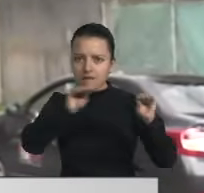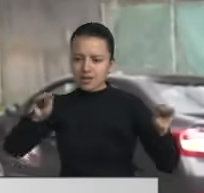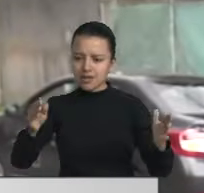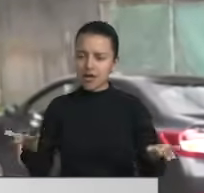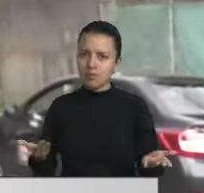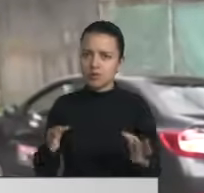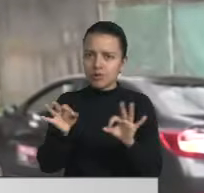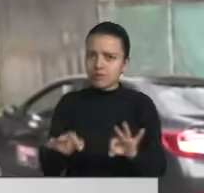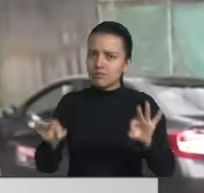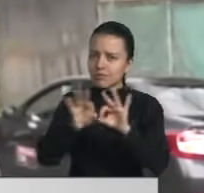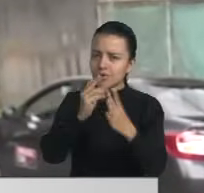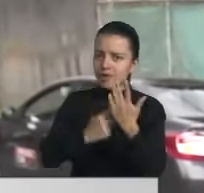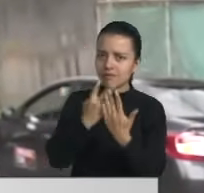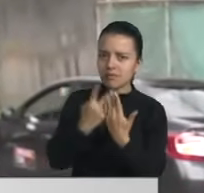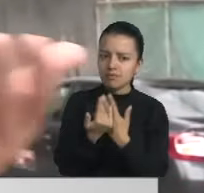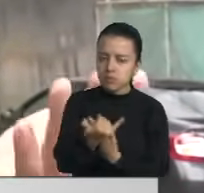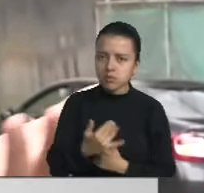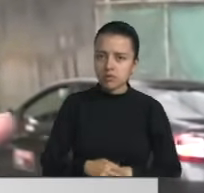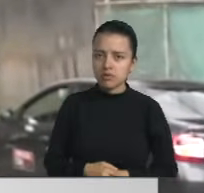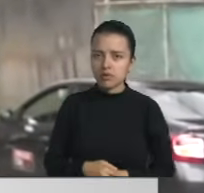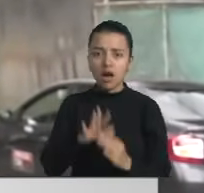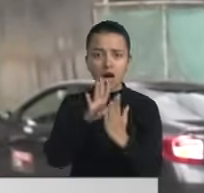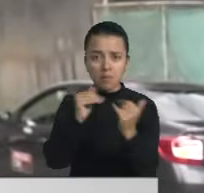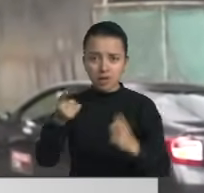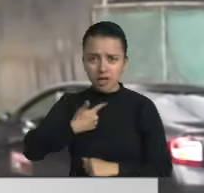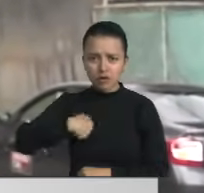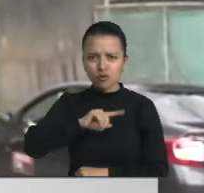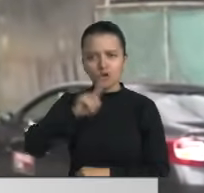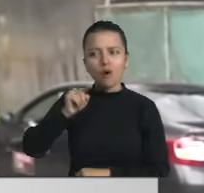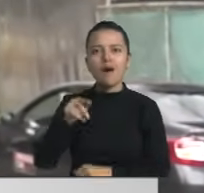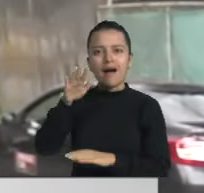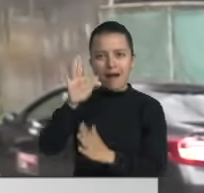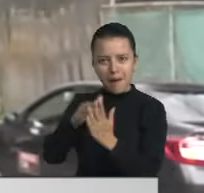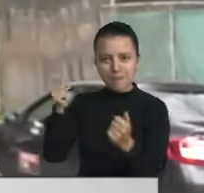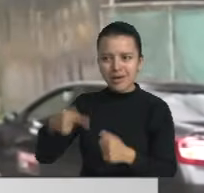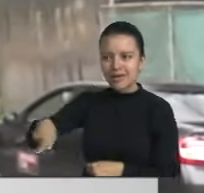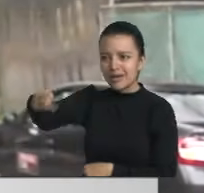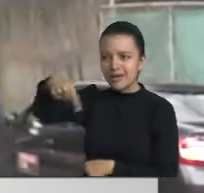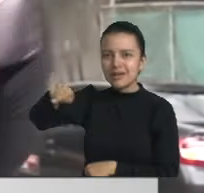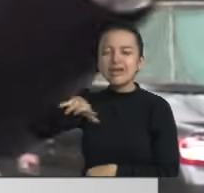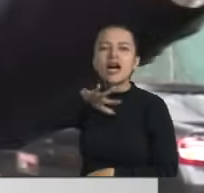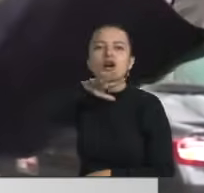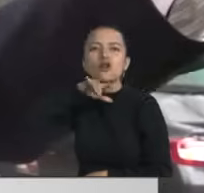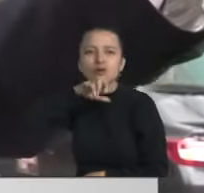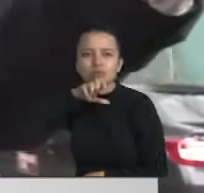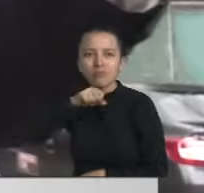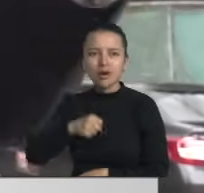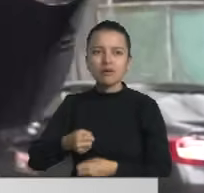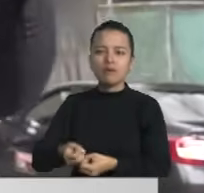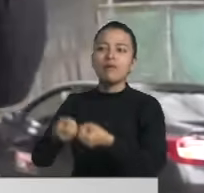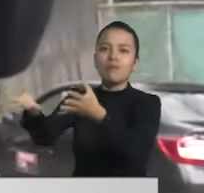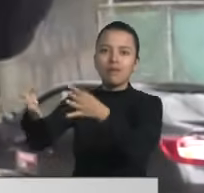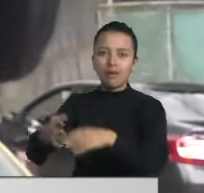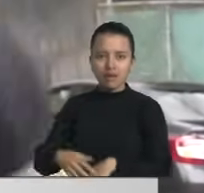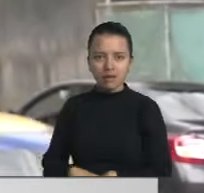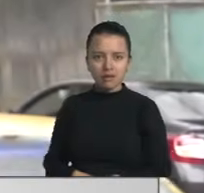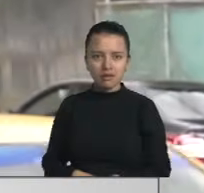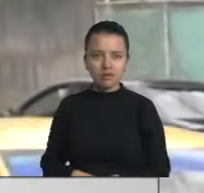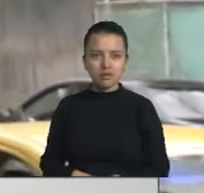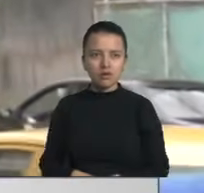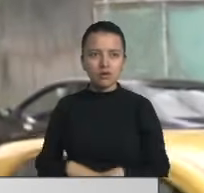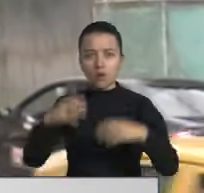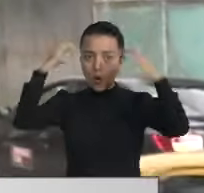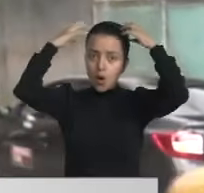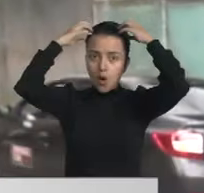proyecto vital, cuando las verdaderas amenazas del entorno ambiental de la ciudad están más en los perros que la gente abandone, las jaurías que atacan a los